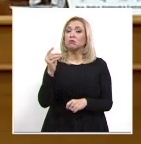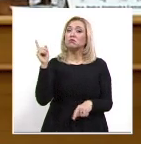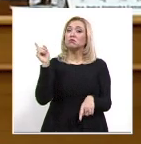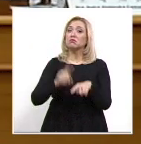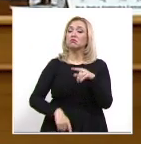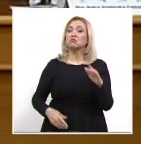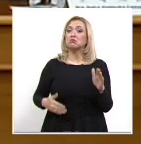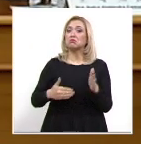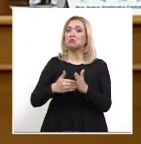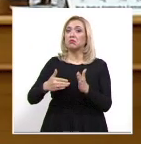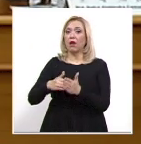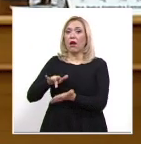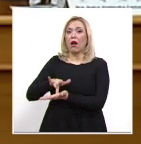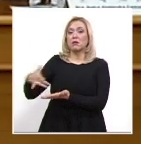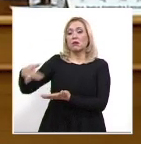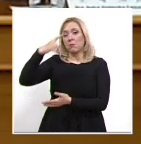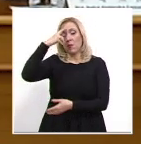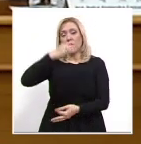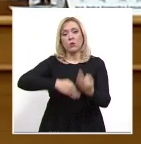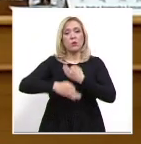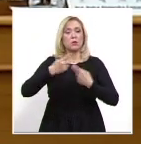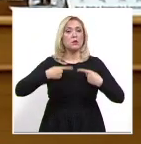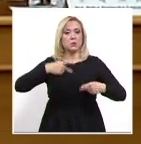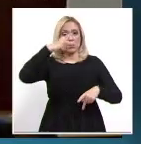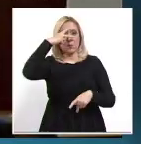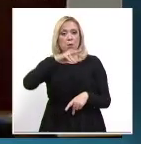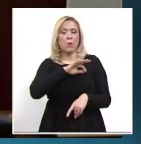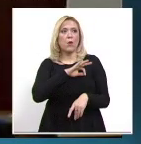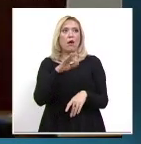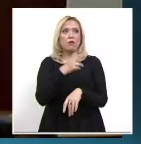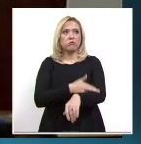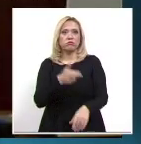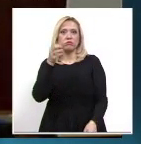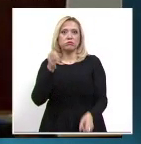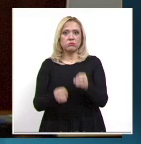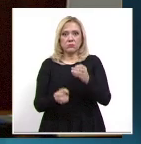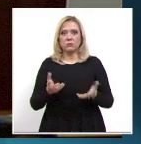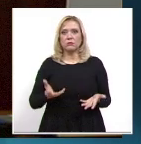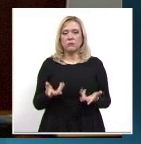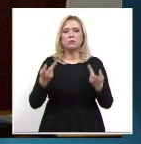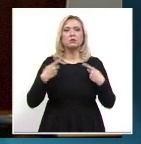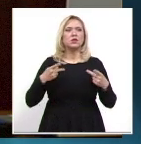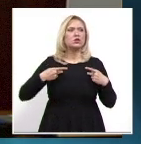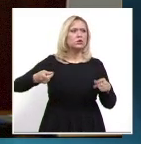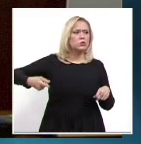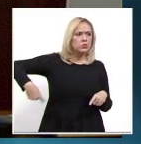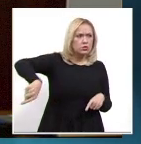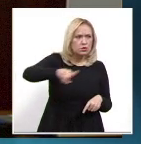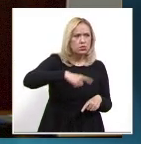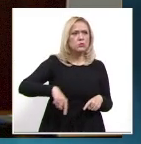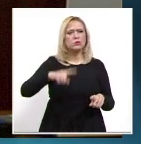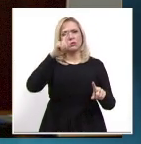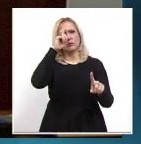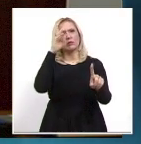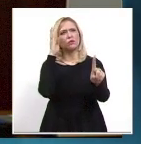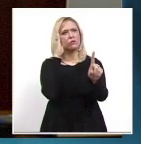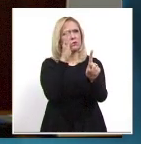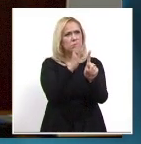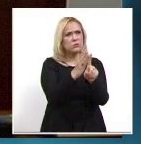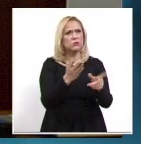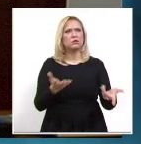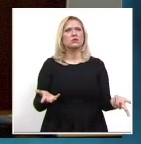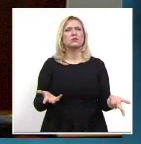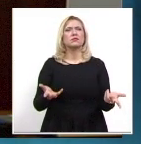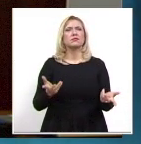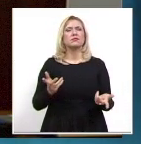el acceso a la justicia de las y los mexicanos. Para que las personas, los objetivos,